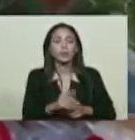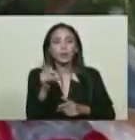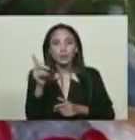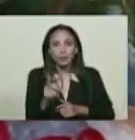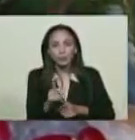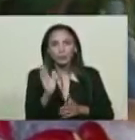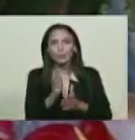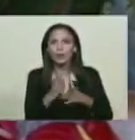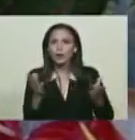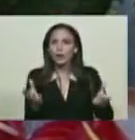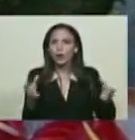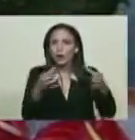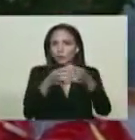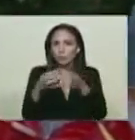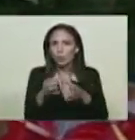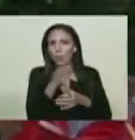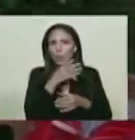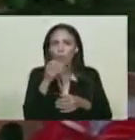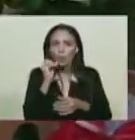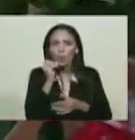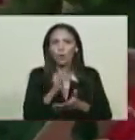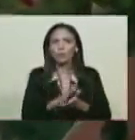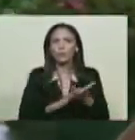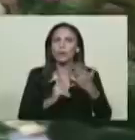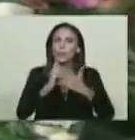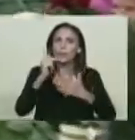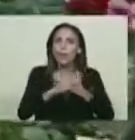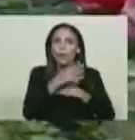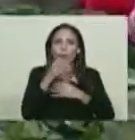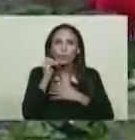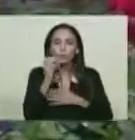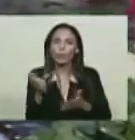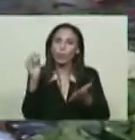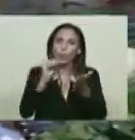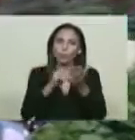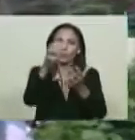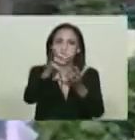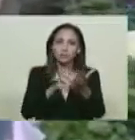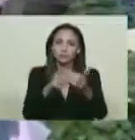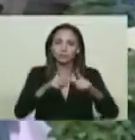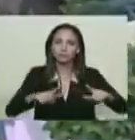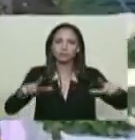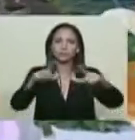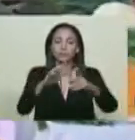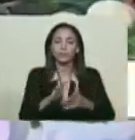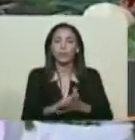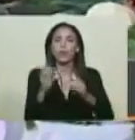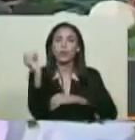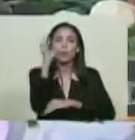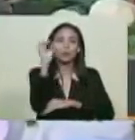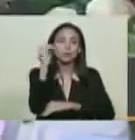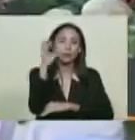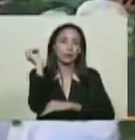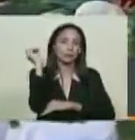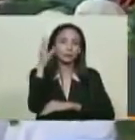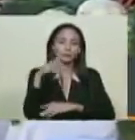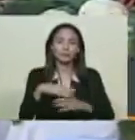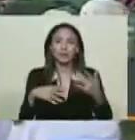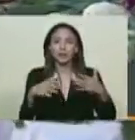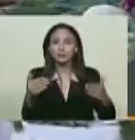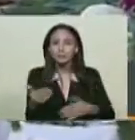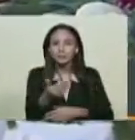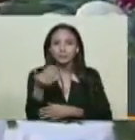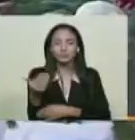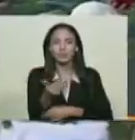presidente, reunido con los jóvenes de Chamba Juvenil Vuelta al Campo. Así que ha sido una asamblea de un recorrido extraordinario